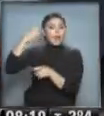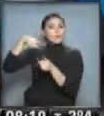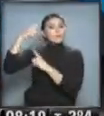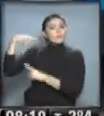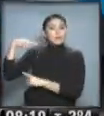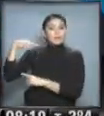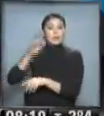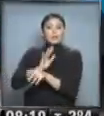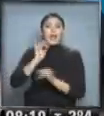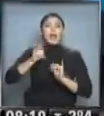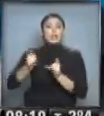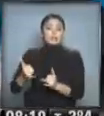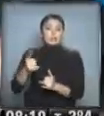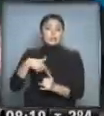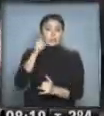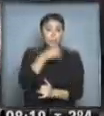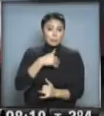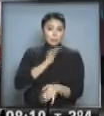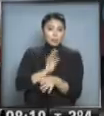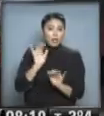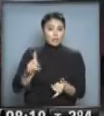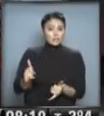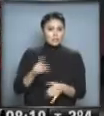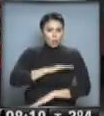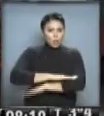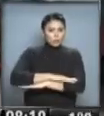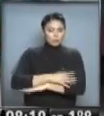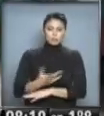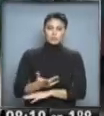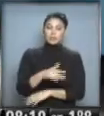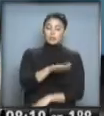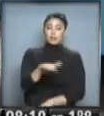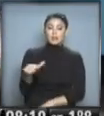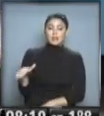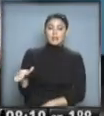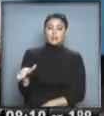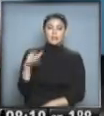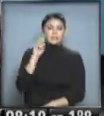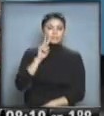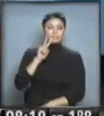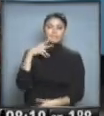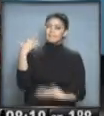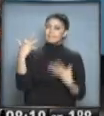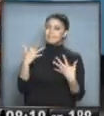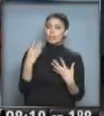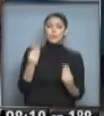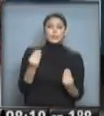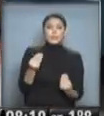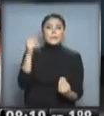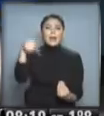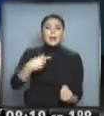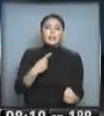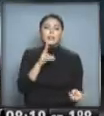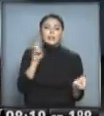actúan como adolescentes bueno frente a todo esto que que inquieta por supuesto porque aparece este